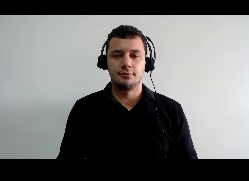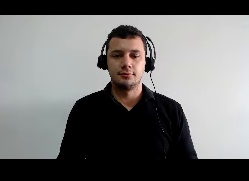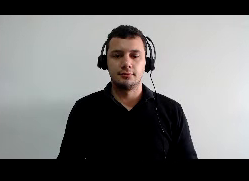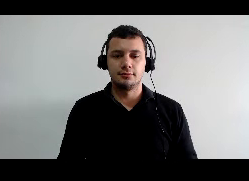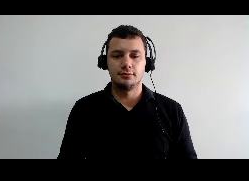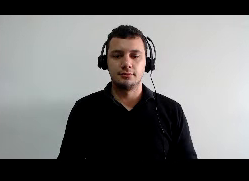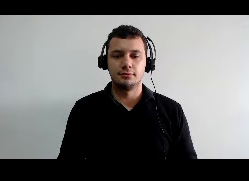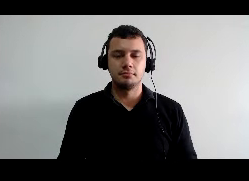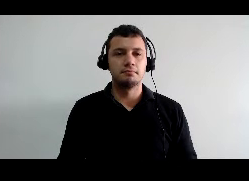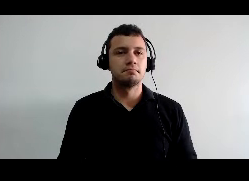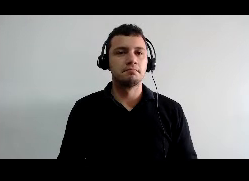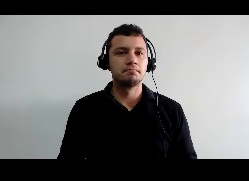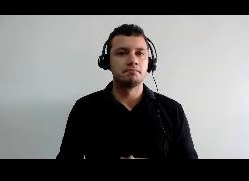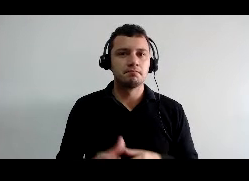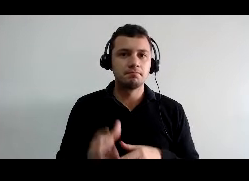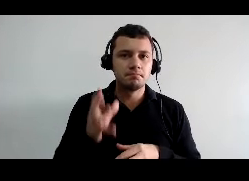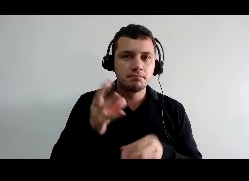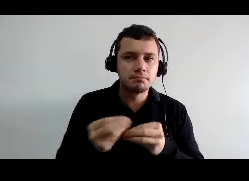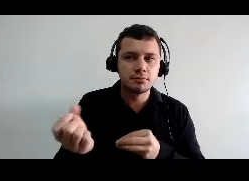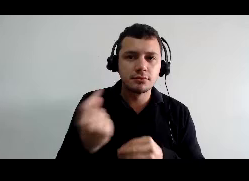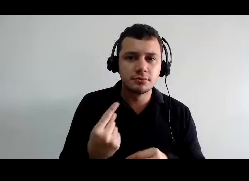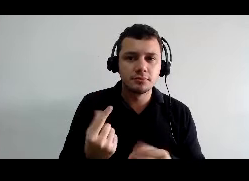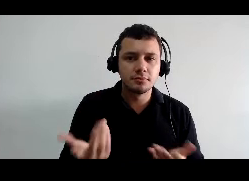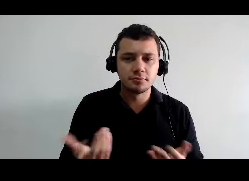No tengo más preguntas.